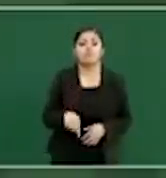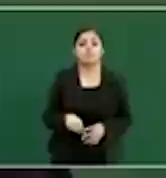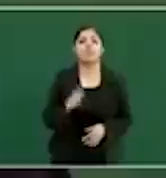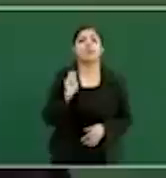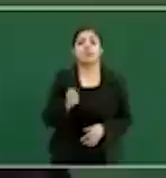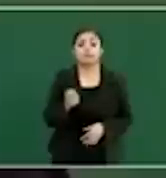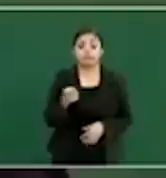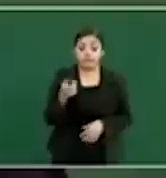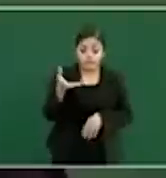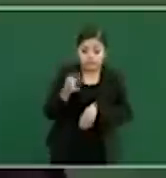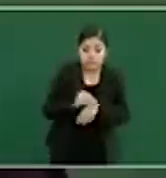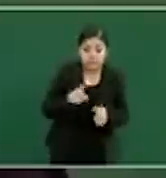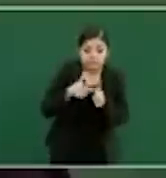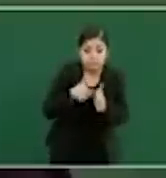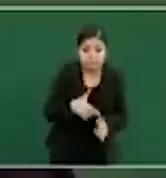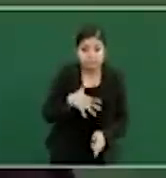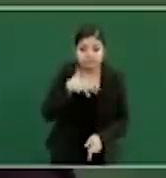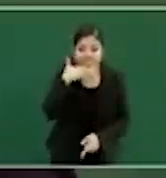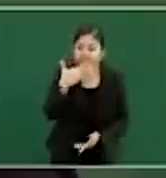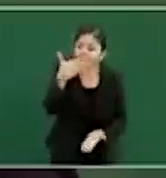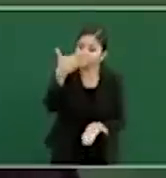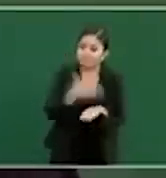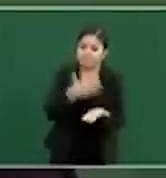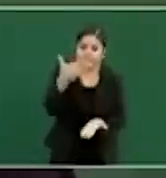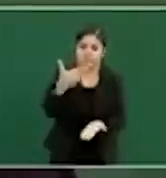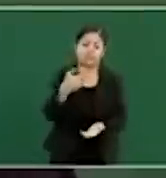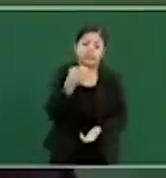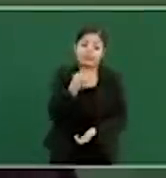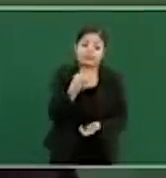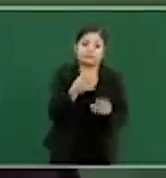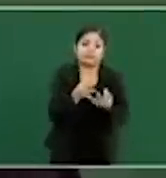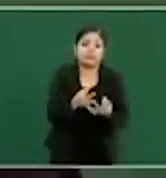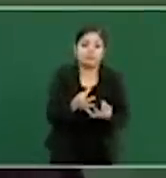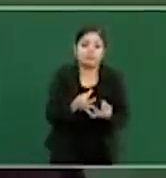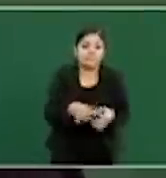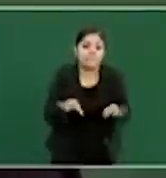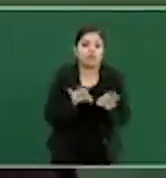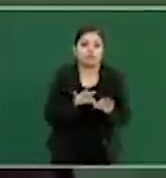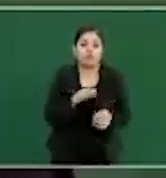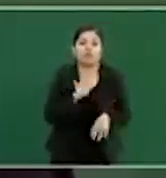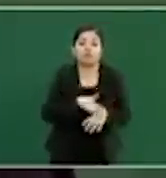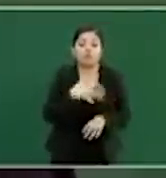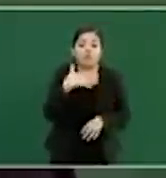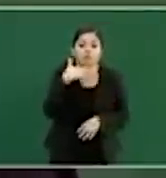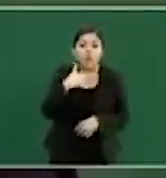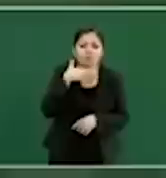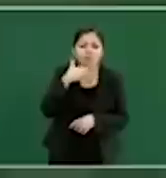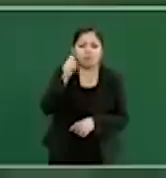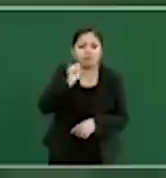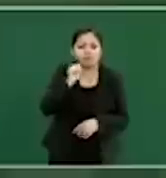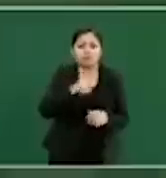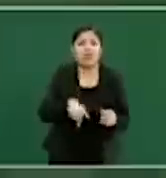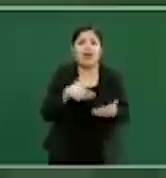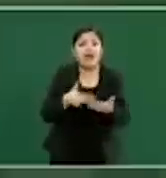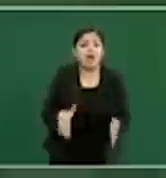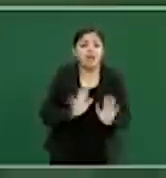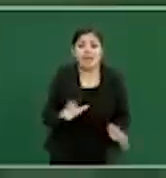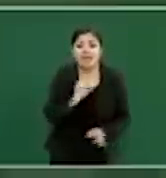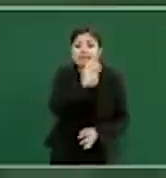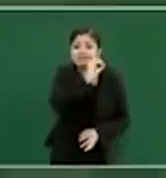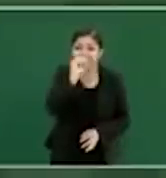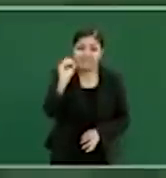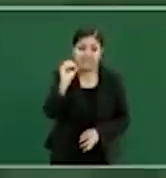la corrupción, que es el principal problema, la corrupción. Cero corrupción,